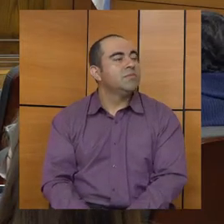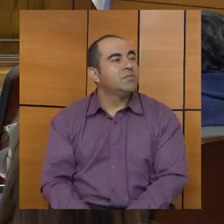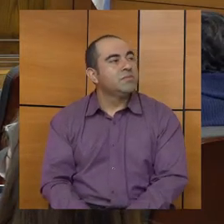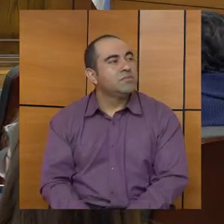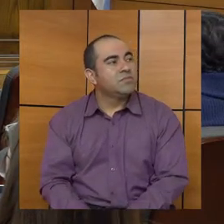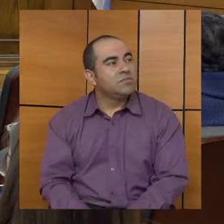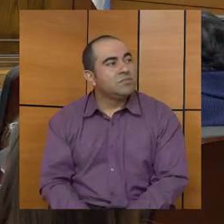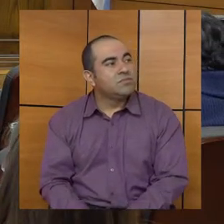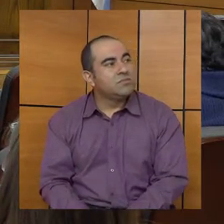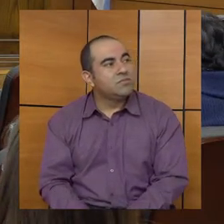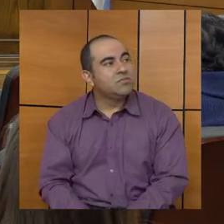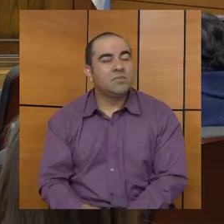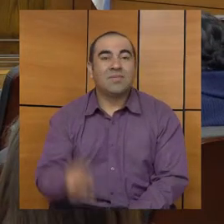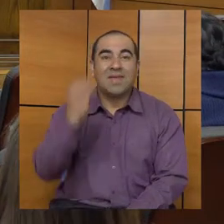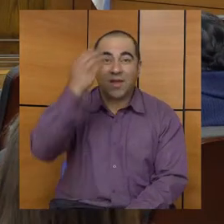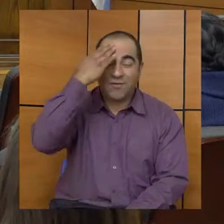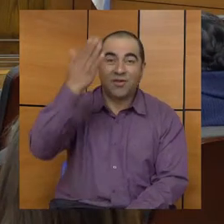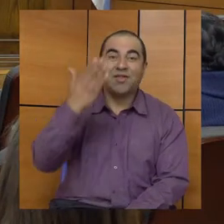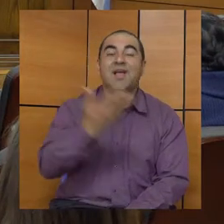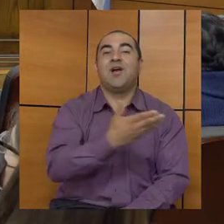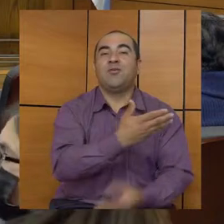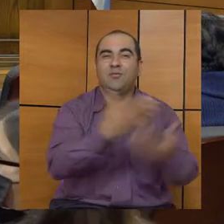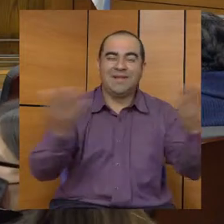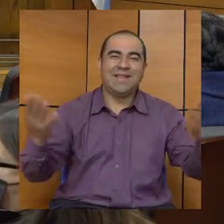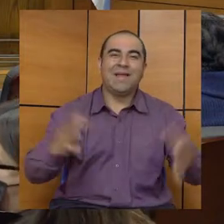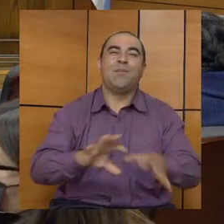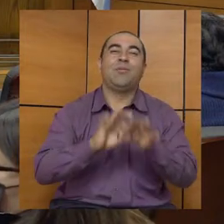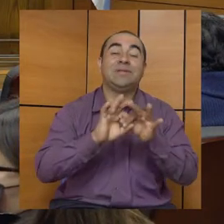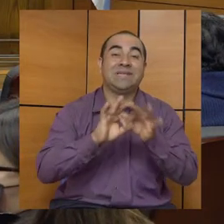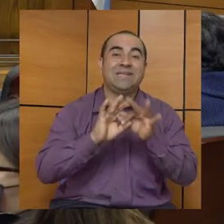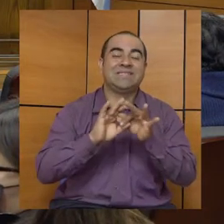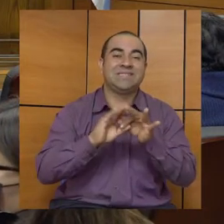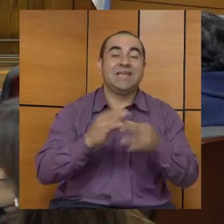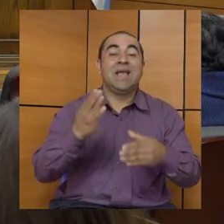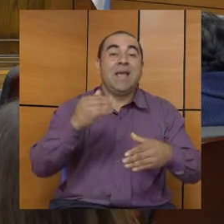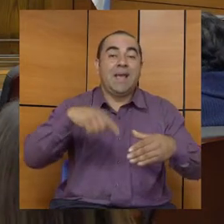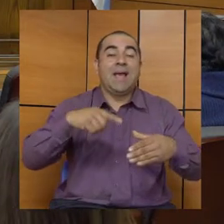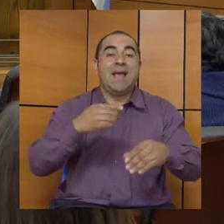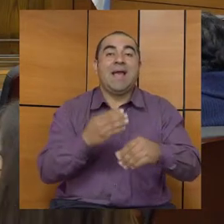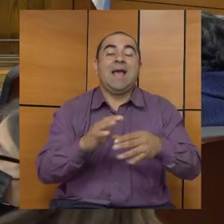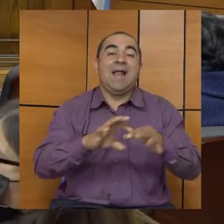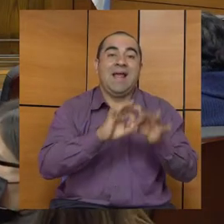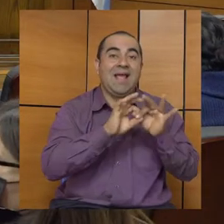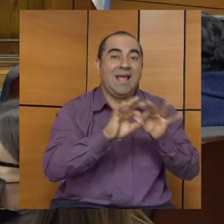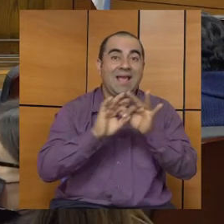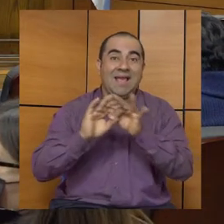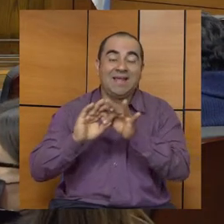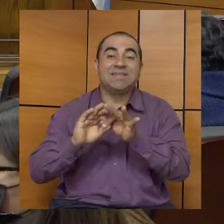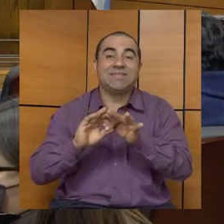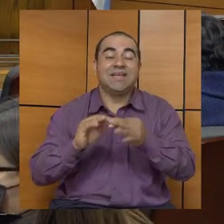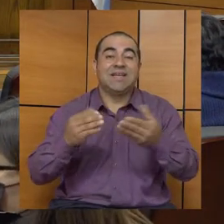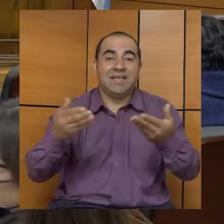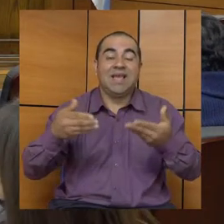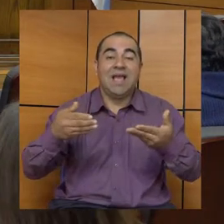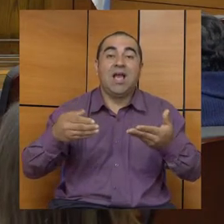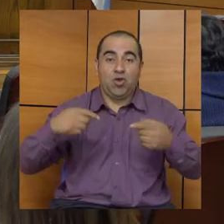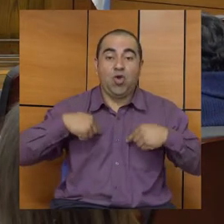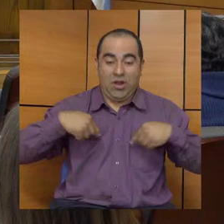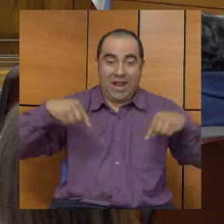Bueno, que buenos días, muchas gracias. Y lo primero de todo, dar las gracias por estar aquí,